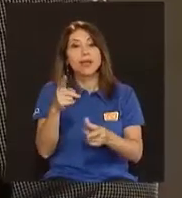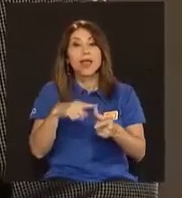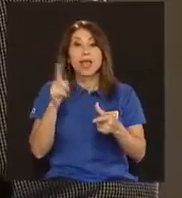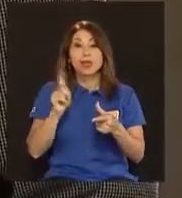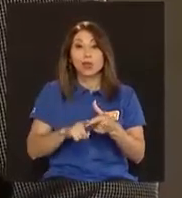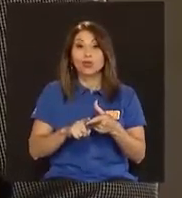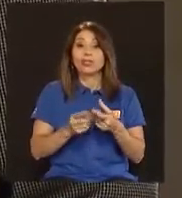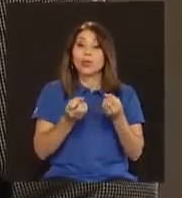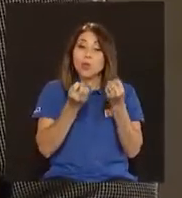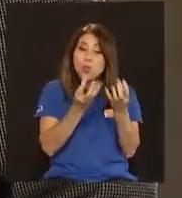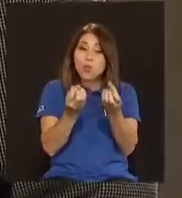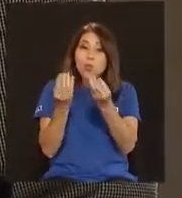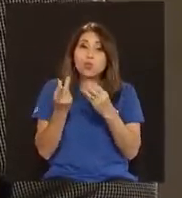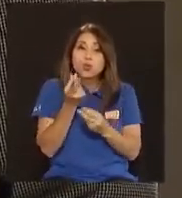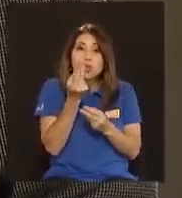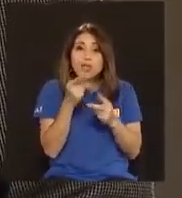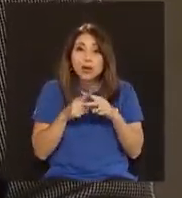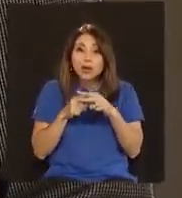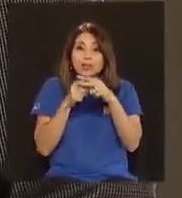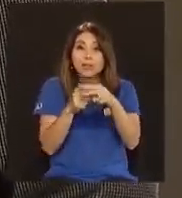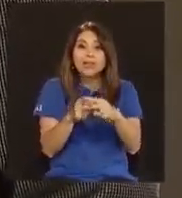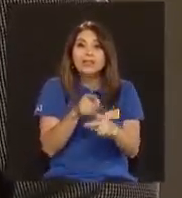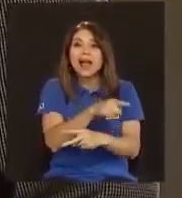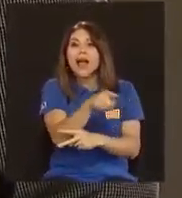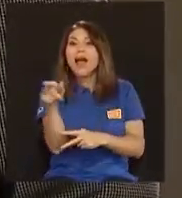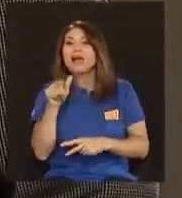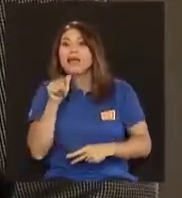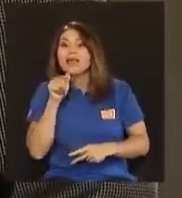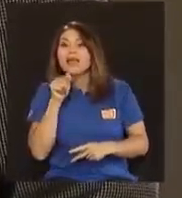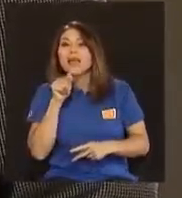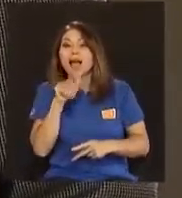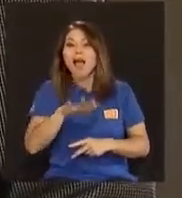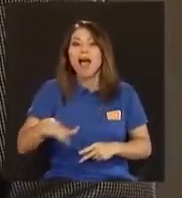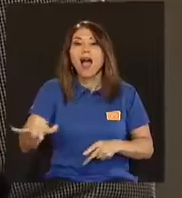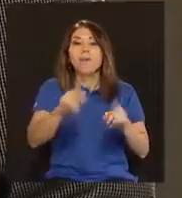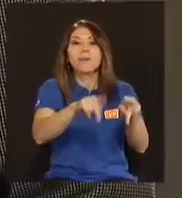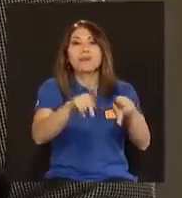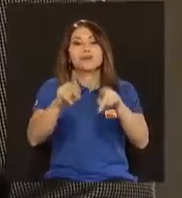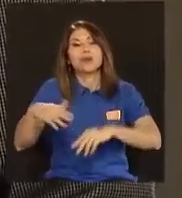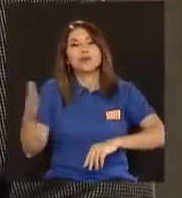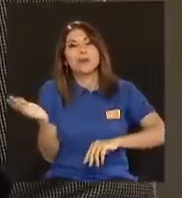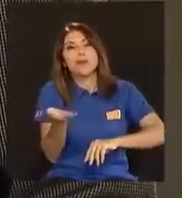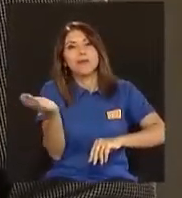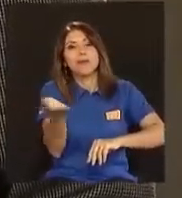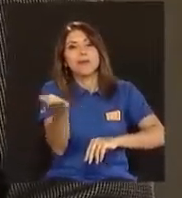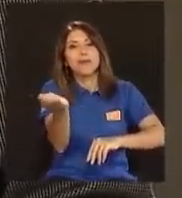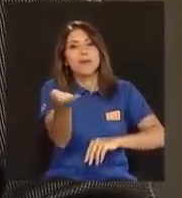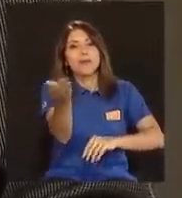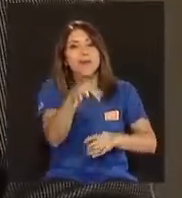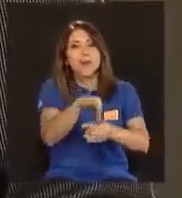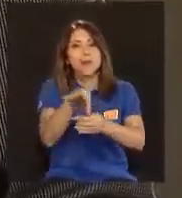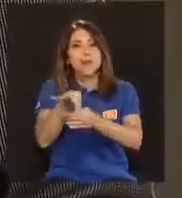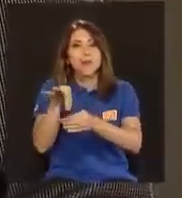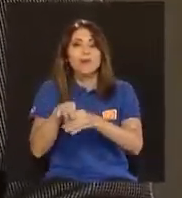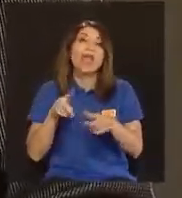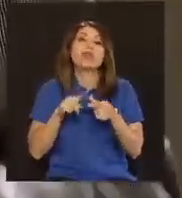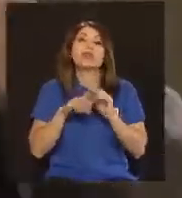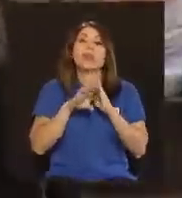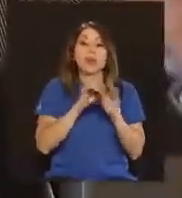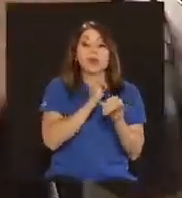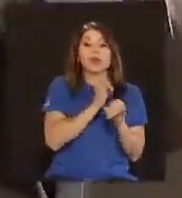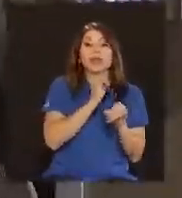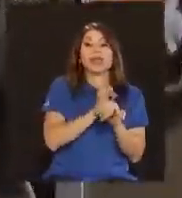que se da es al sector agrícola, agropecuario, y entonces es una típica institución que financia 5 vaquitas a una señora,